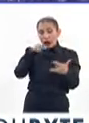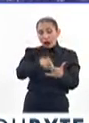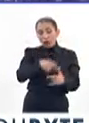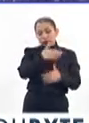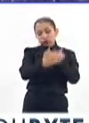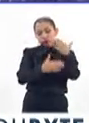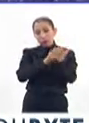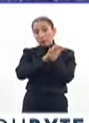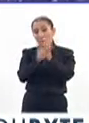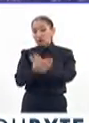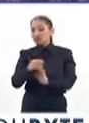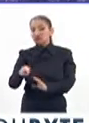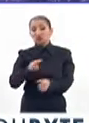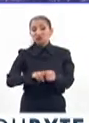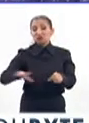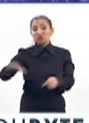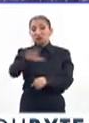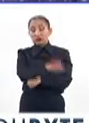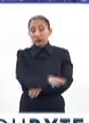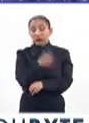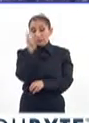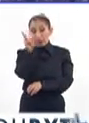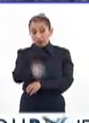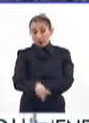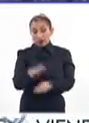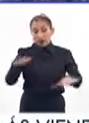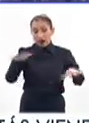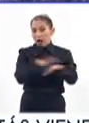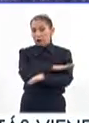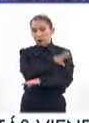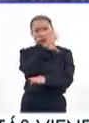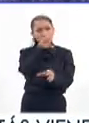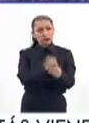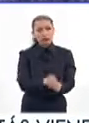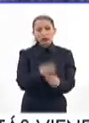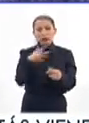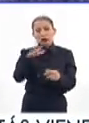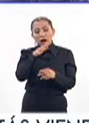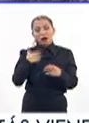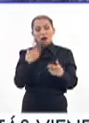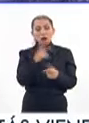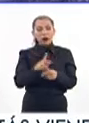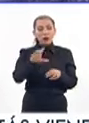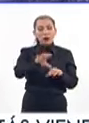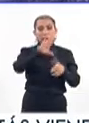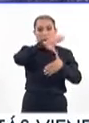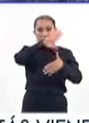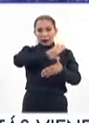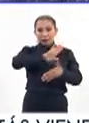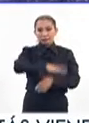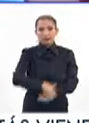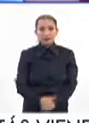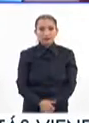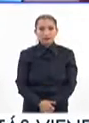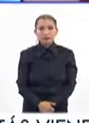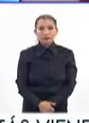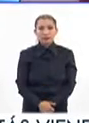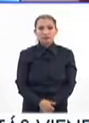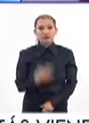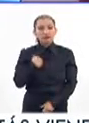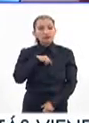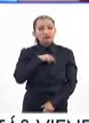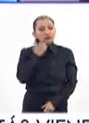un proceso más común de lo que se creía y ciertamente cambió totalmente a las civilizaciones del continente americano.